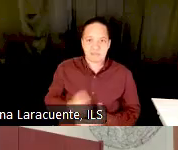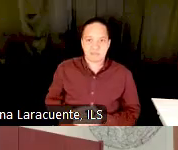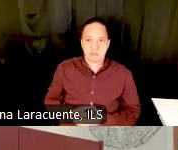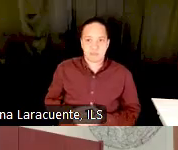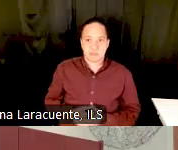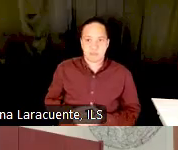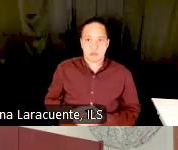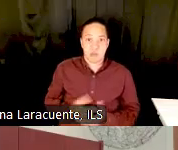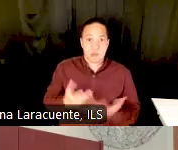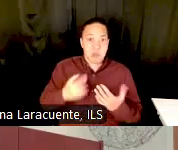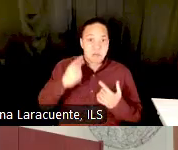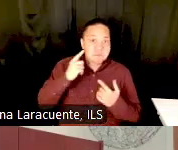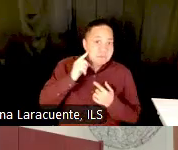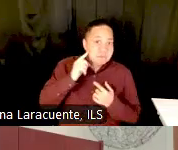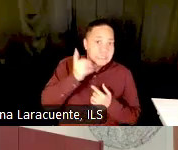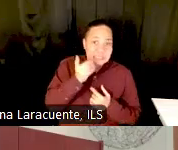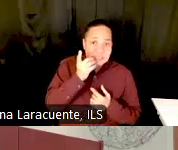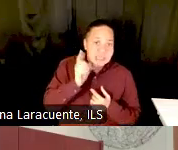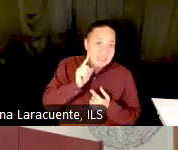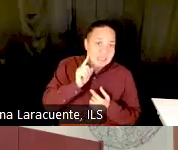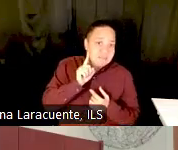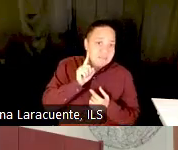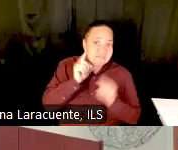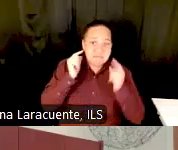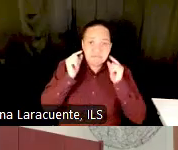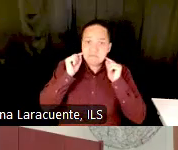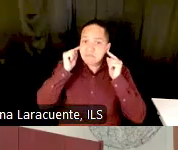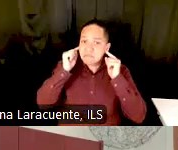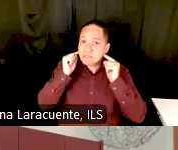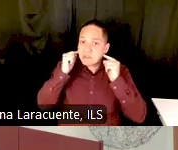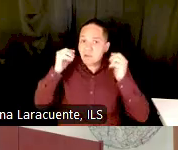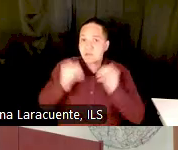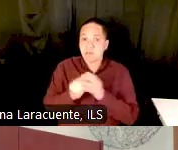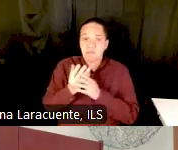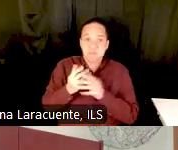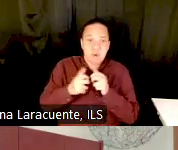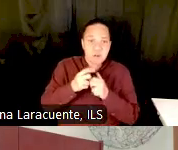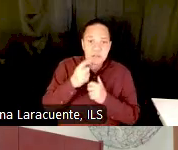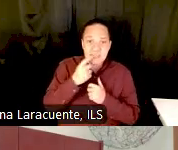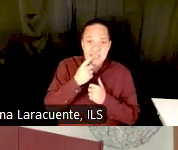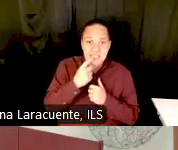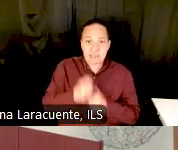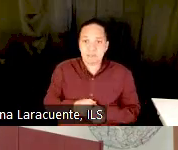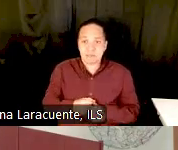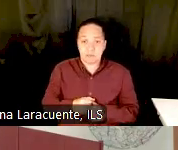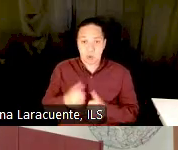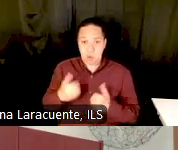los cordales? ¿Será un problema dental? Y pregunté, ¿y este joven ha ido al dentista? ¿Cuándo fue